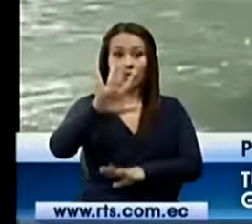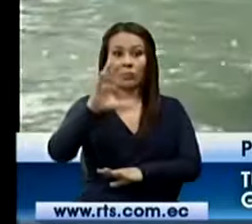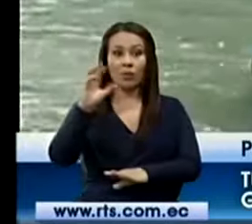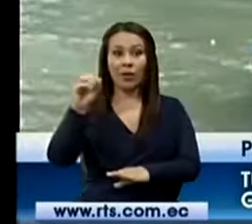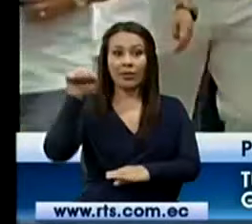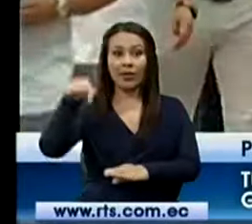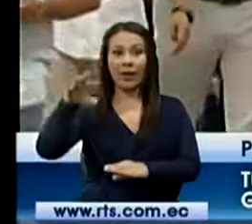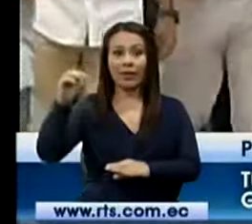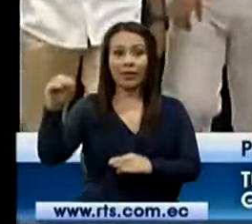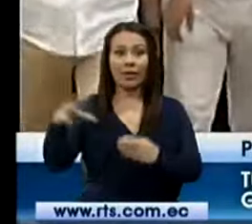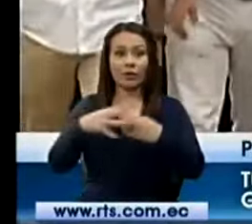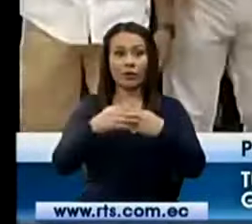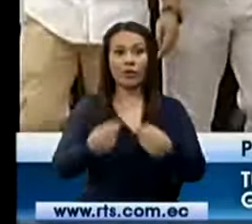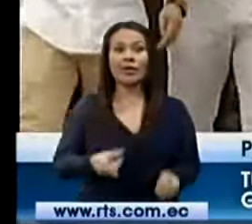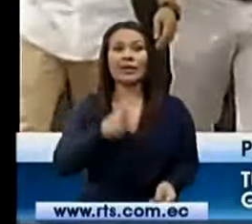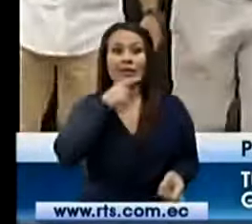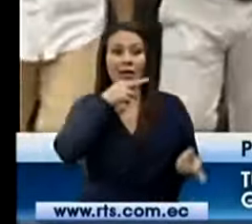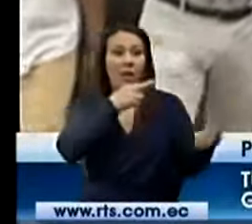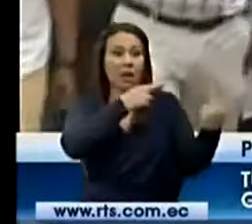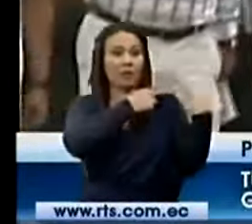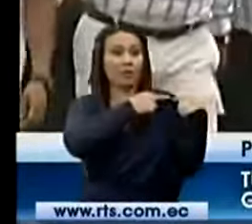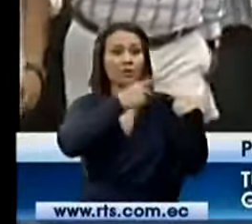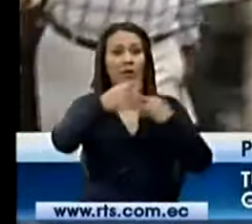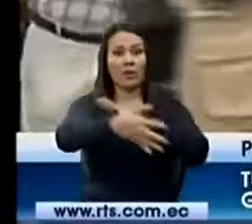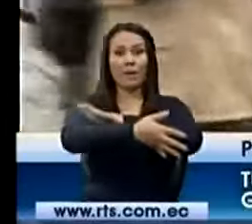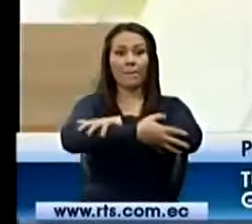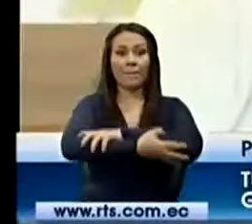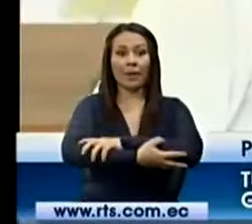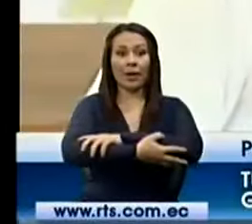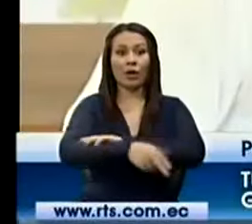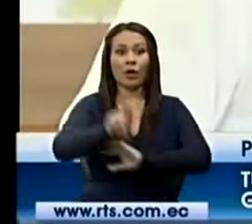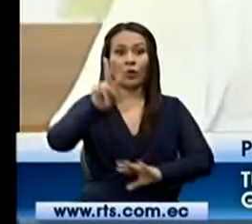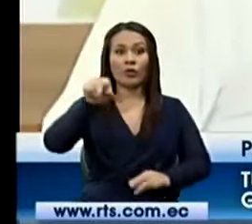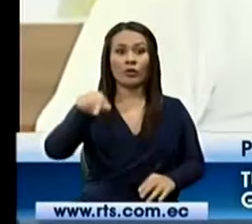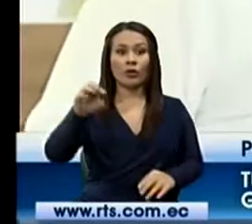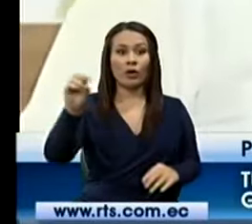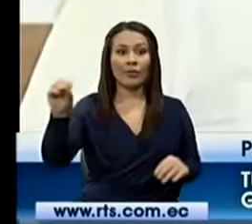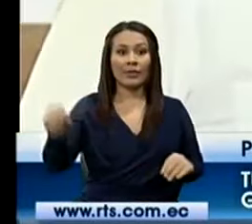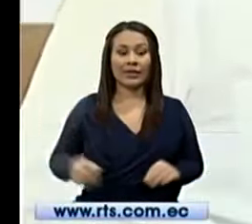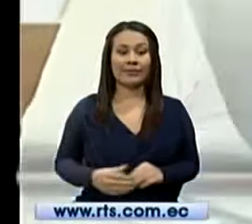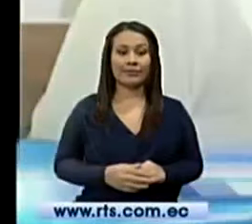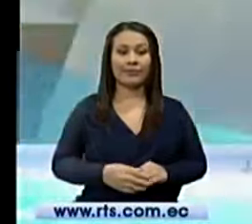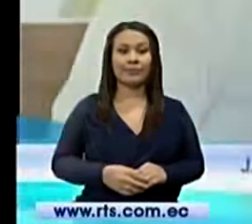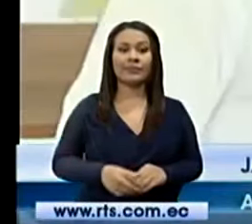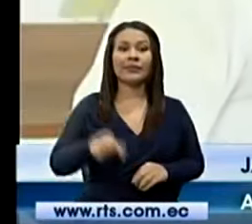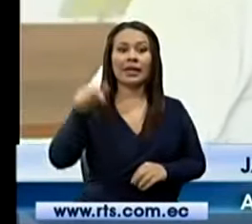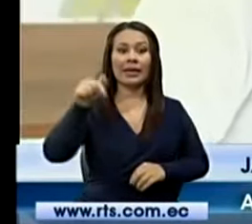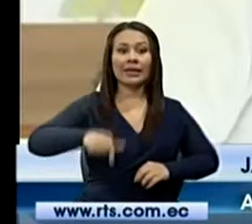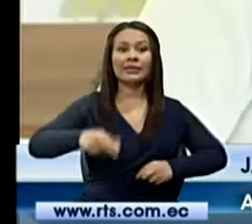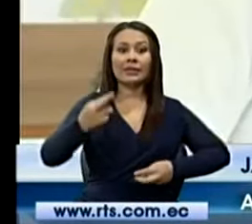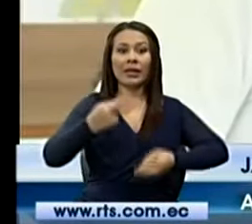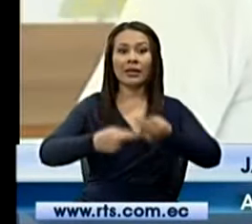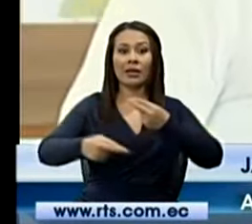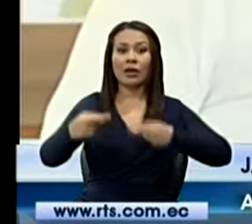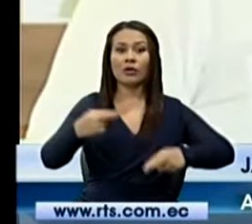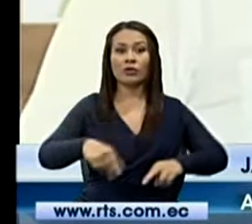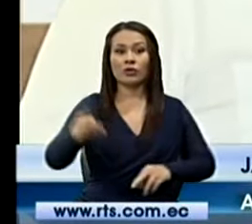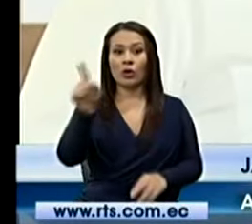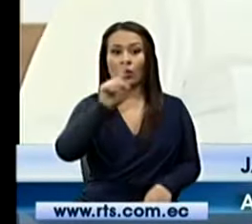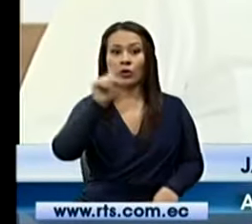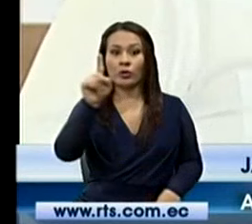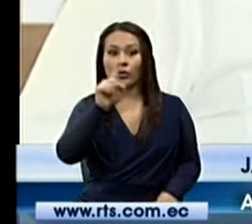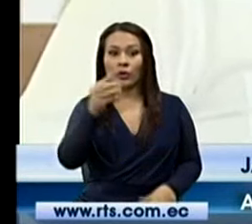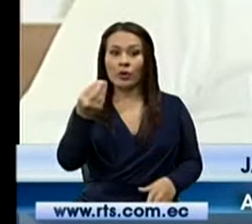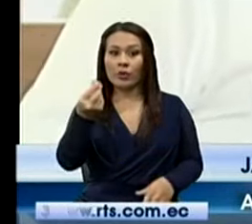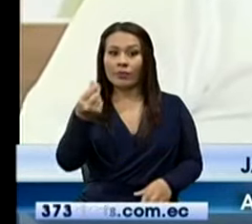80000 y estar a cargo de la fundación m 2000 estas inversiones no le cuestan